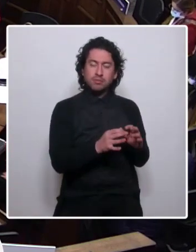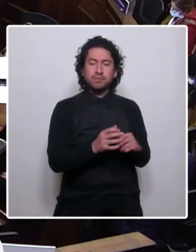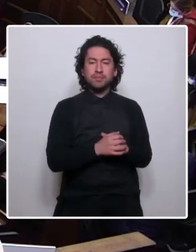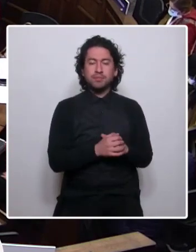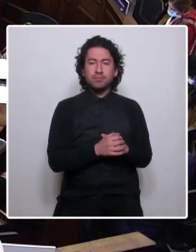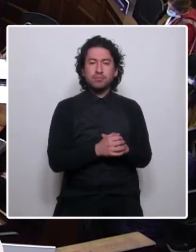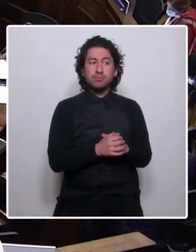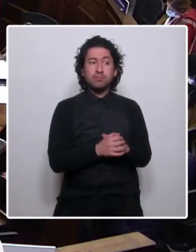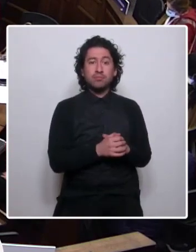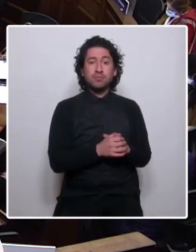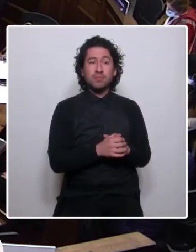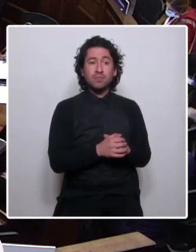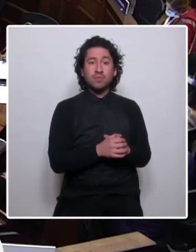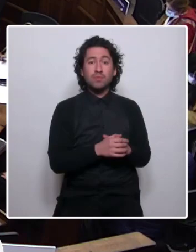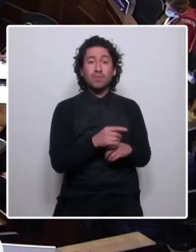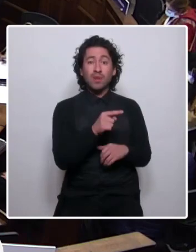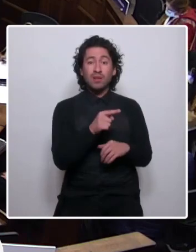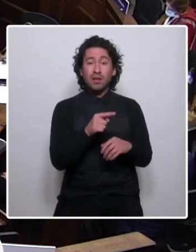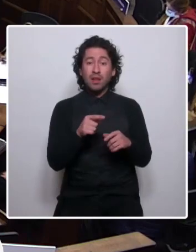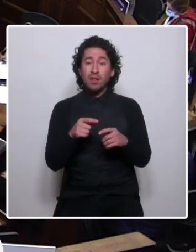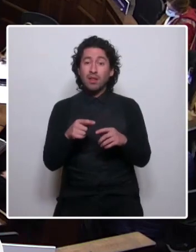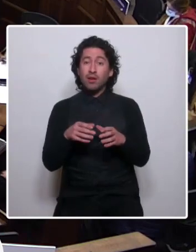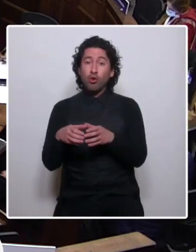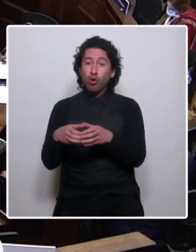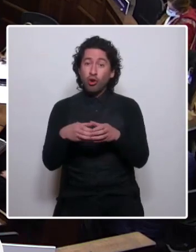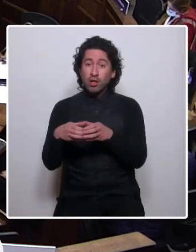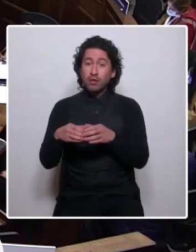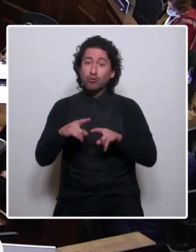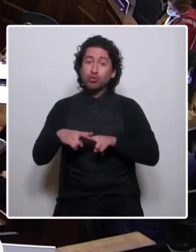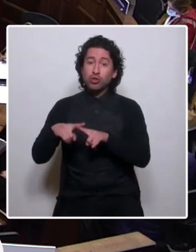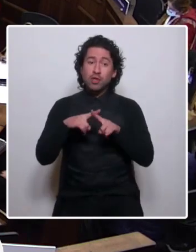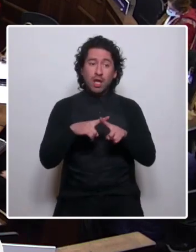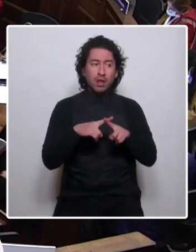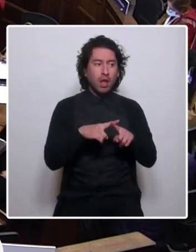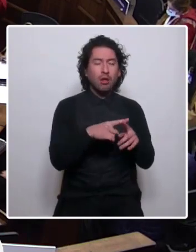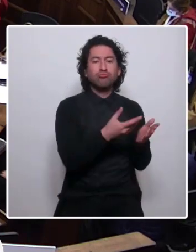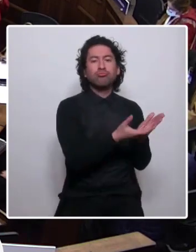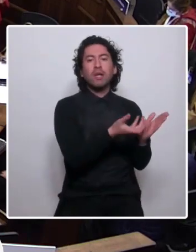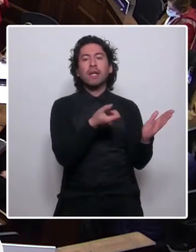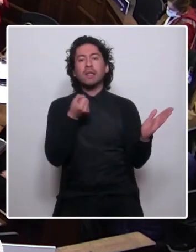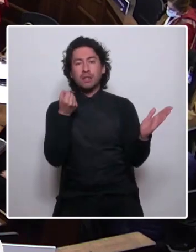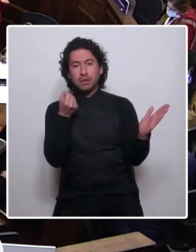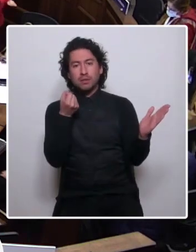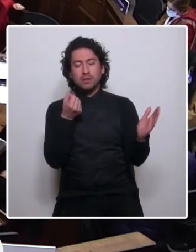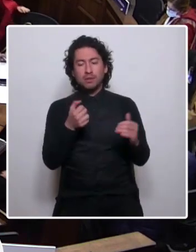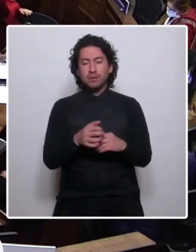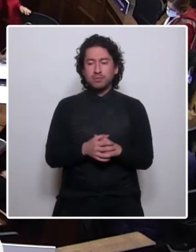indicación del colectivo socialista.